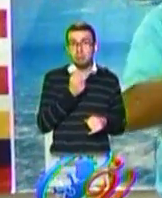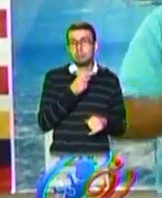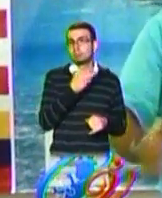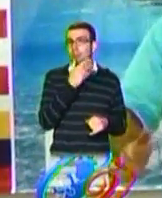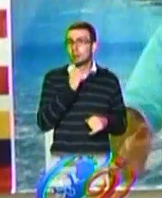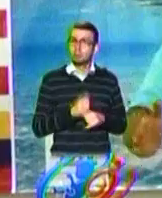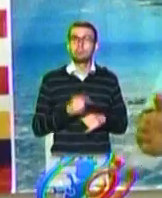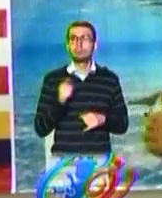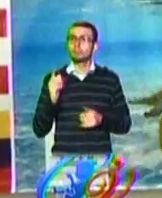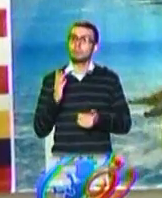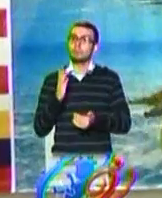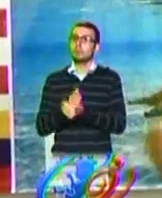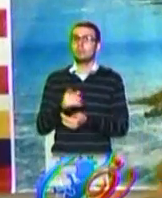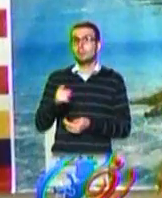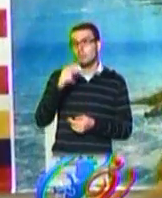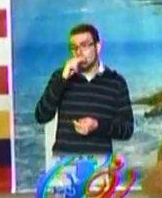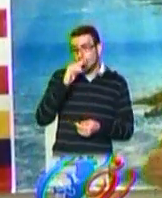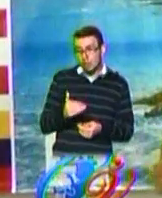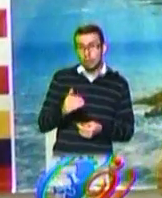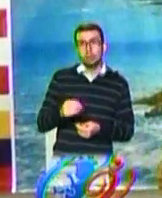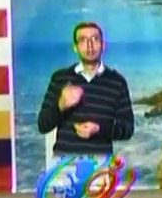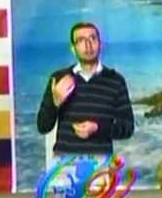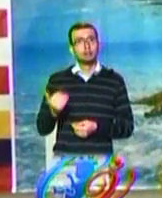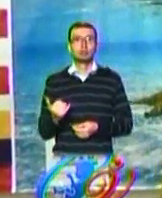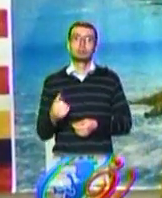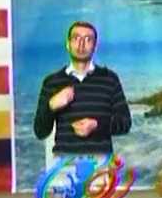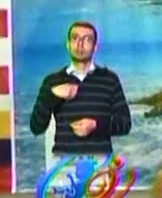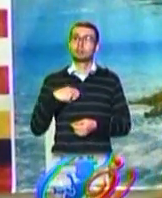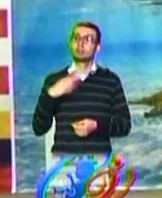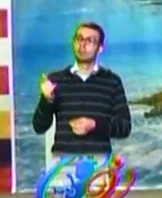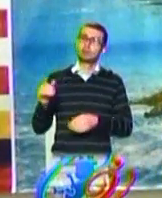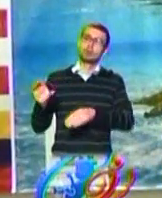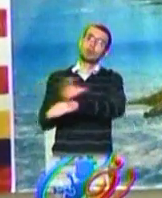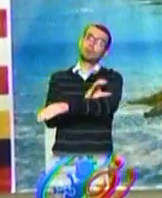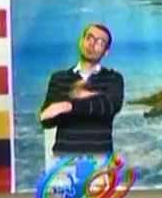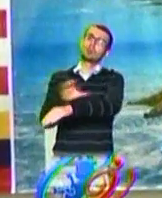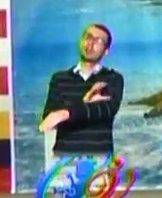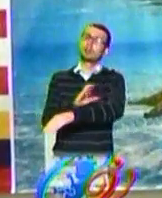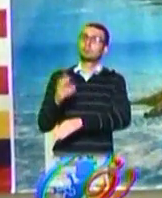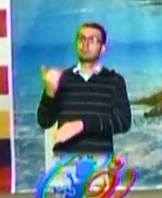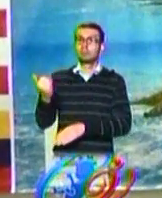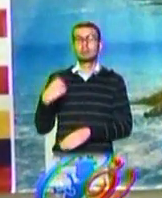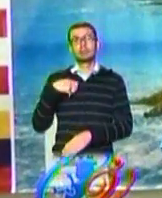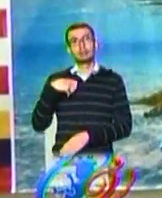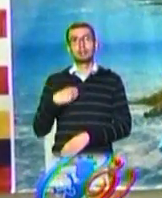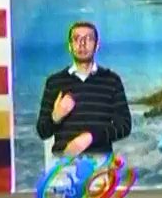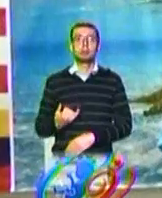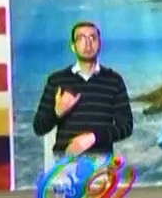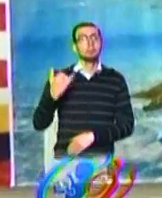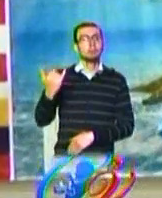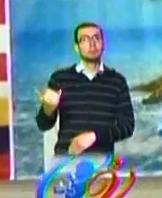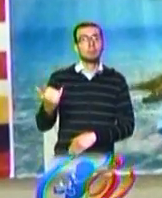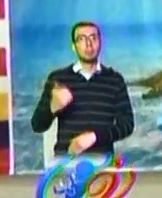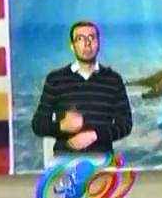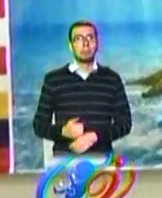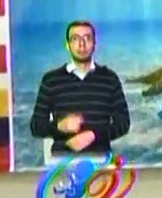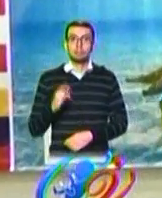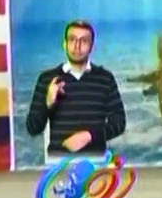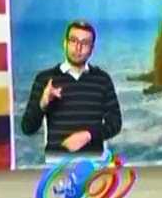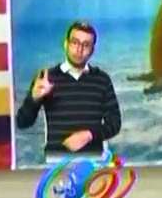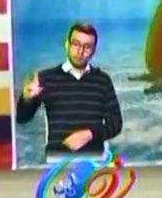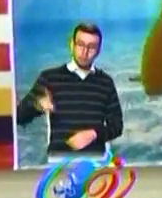niña, tenía la torre del computador exactamente en esta parte que le irradiaba a su